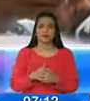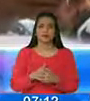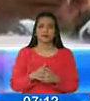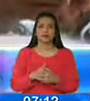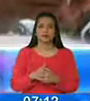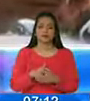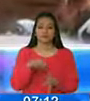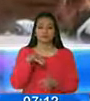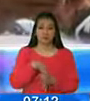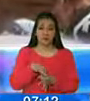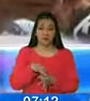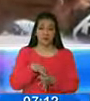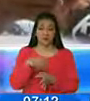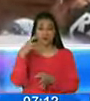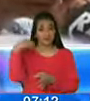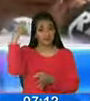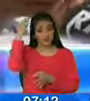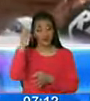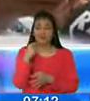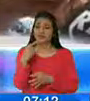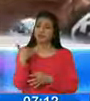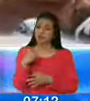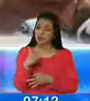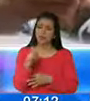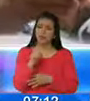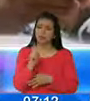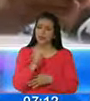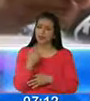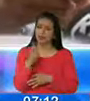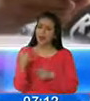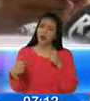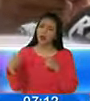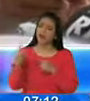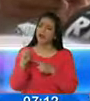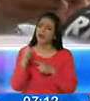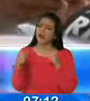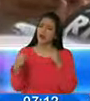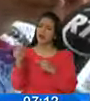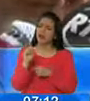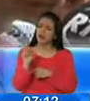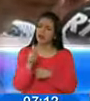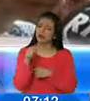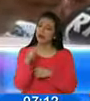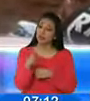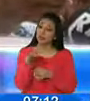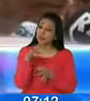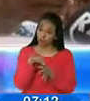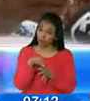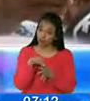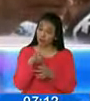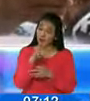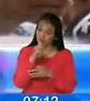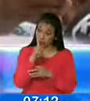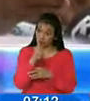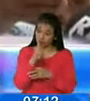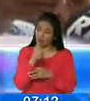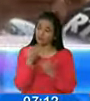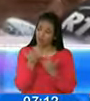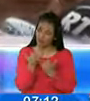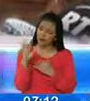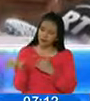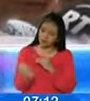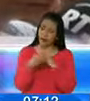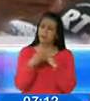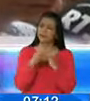las 6 le diga a su suegra: suegra, ya no discutamos, ya no peleemos. Usted que votó por la 21, ahora